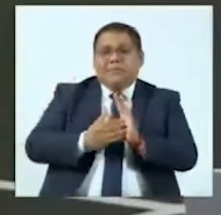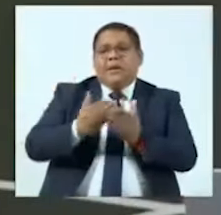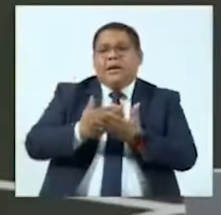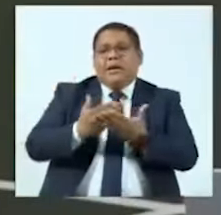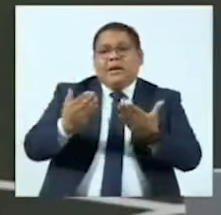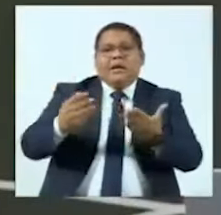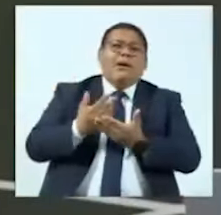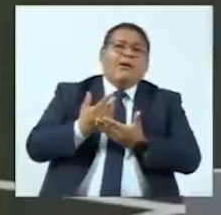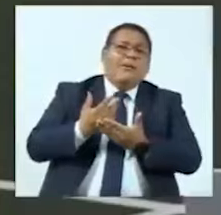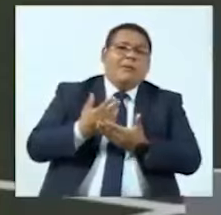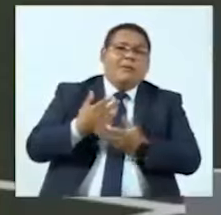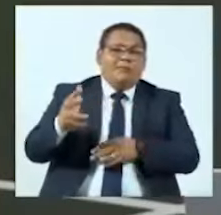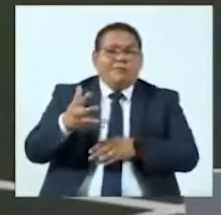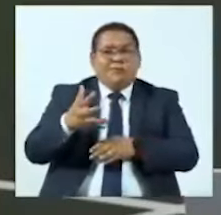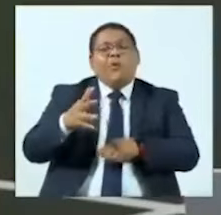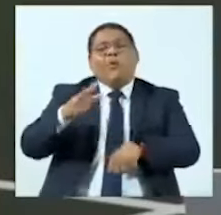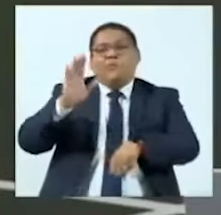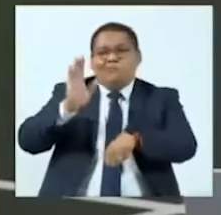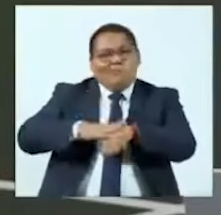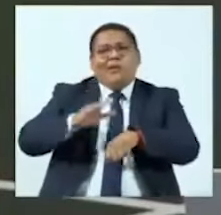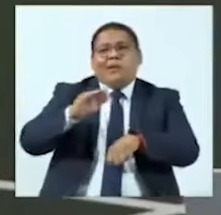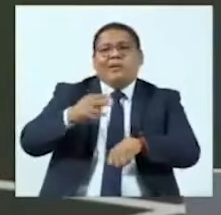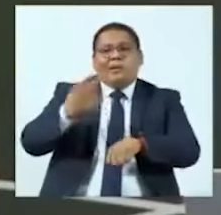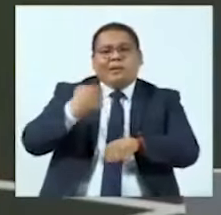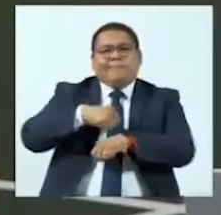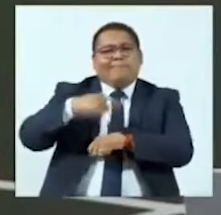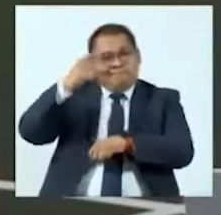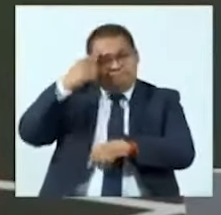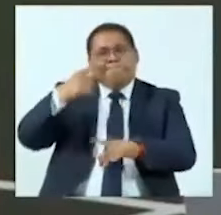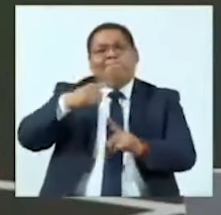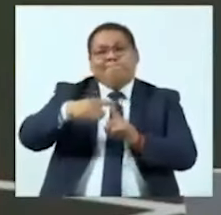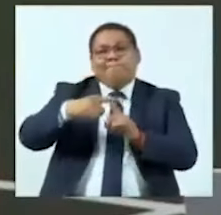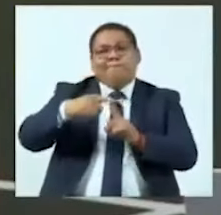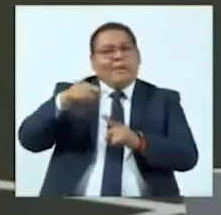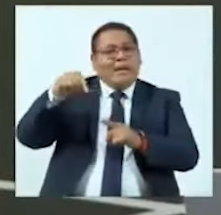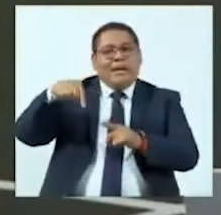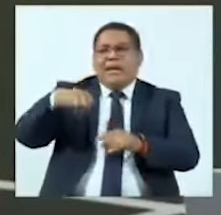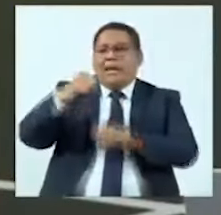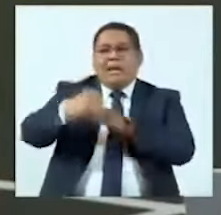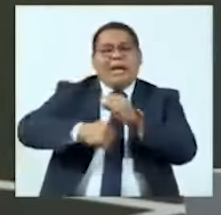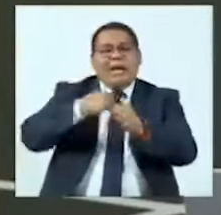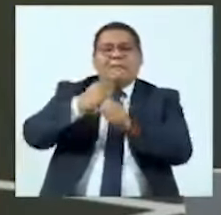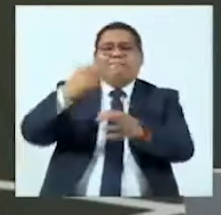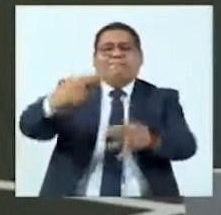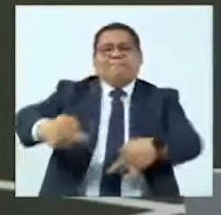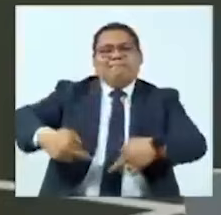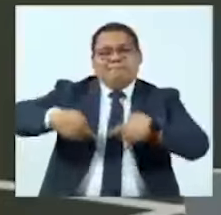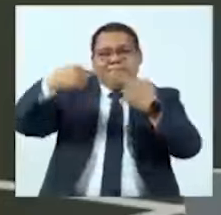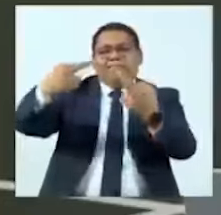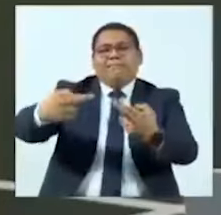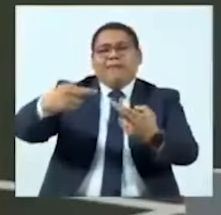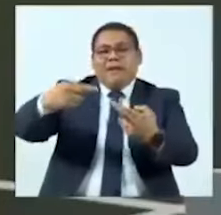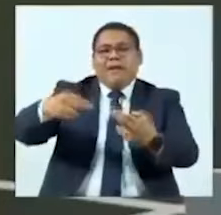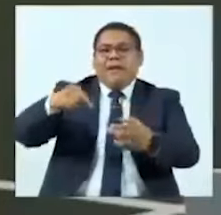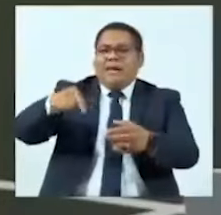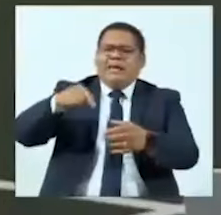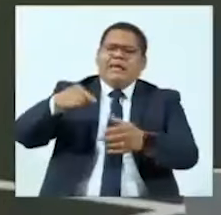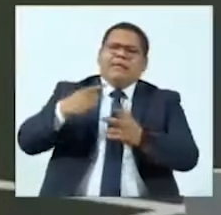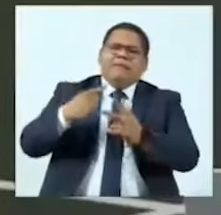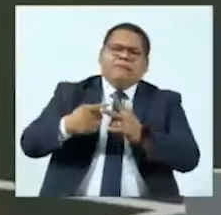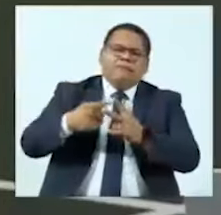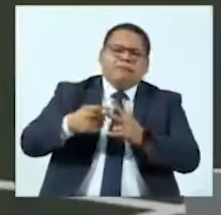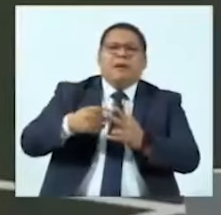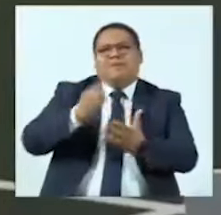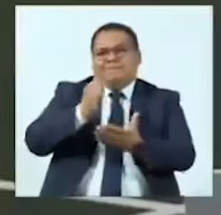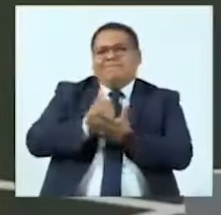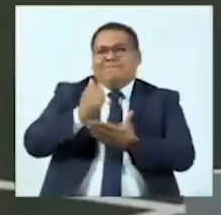esperan Pues a rebasar esa cifra estamos muy optimistas es el último año de de regalos ya que se aprobó esta campaña durante toda la administración y queremos